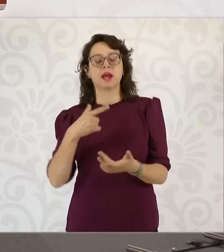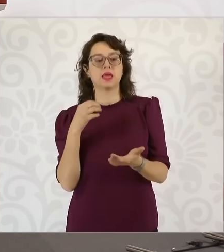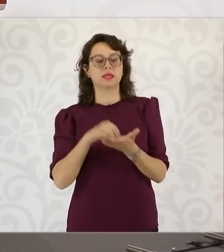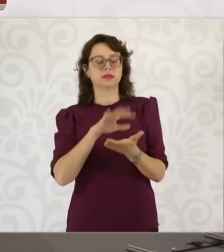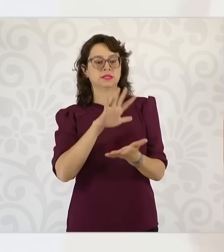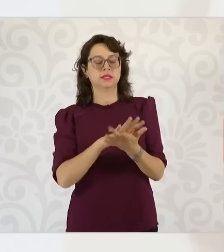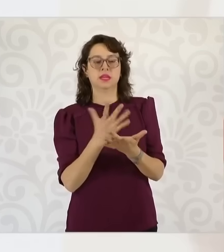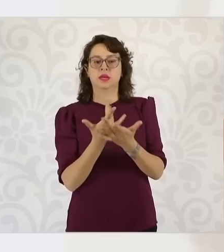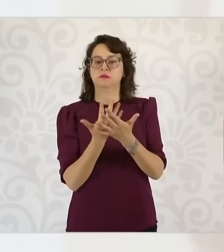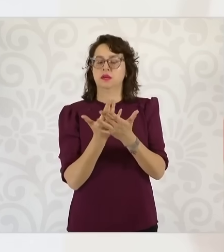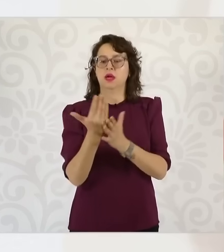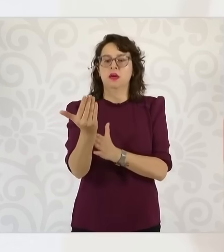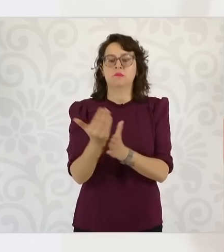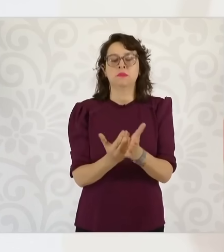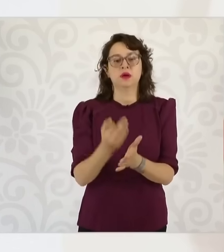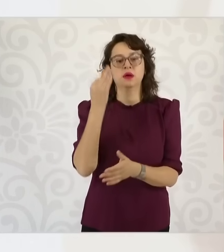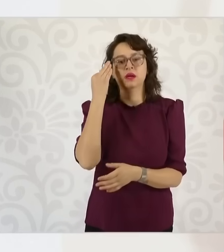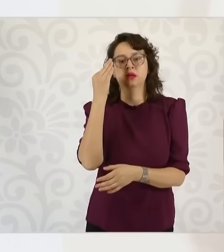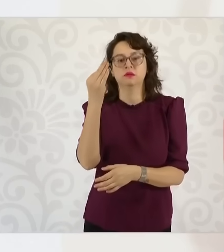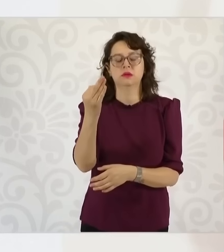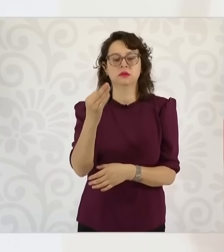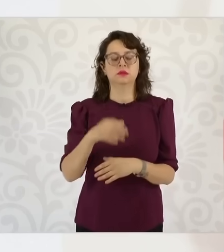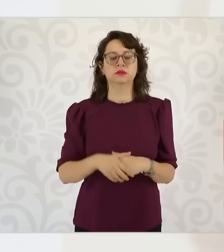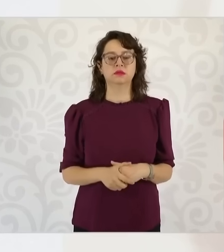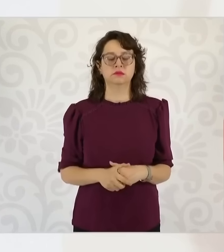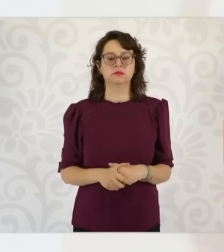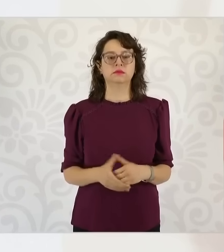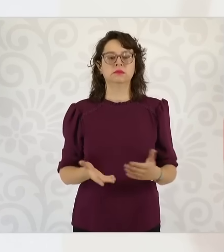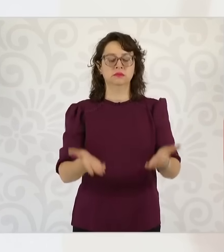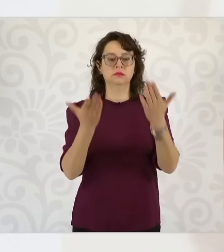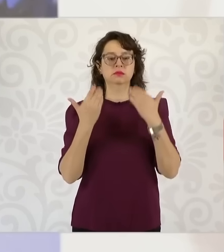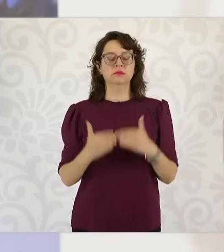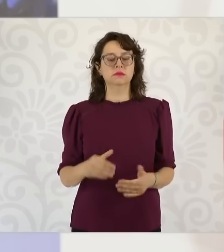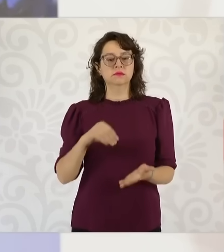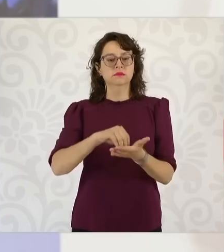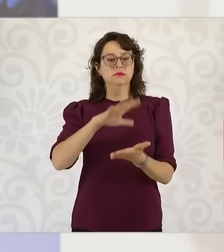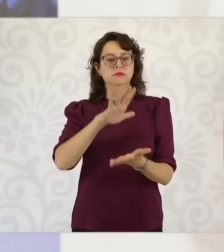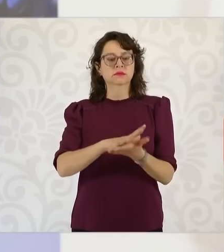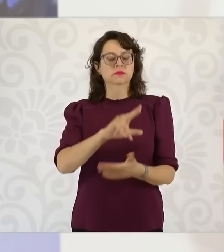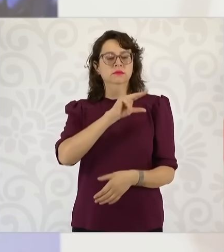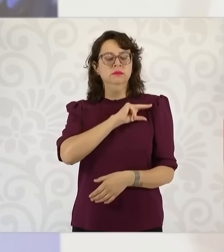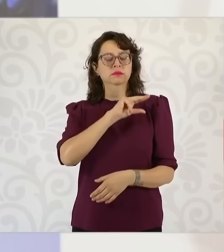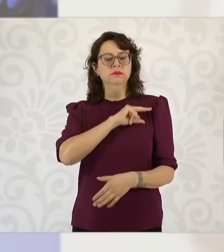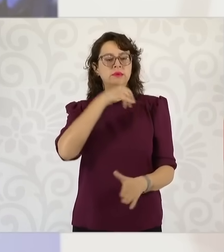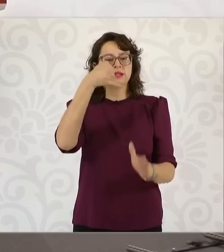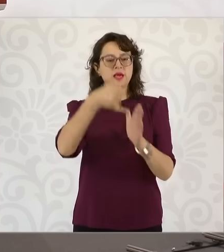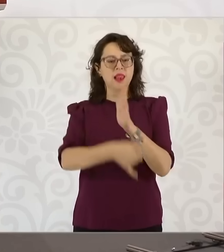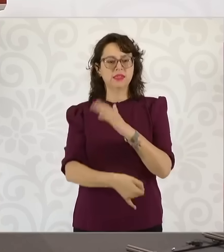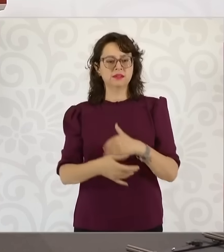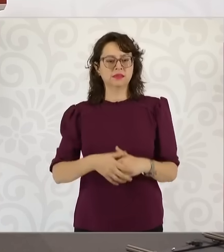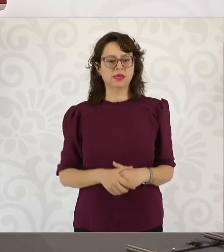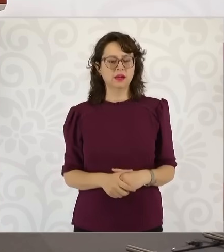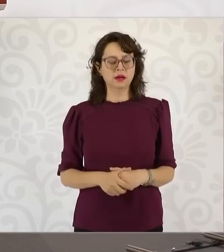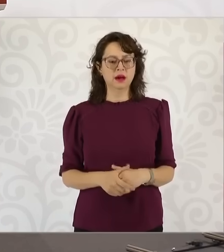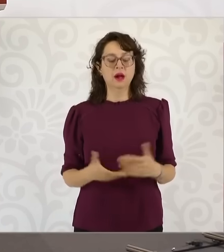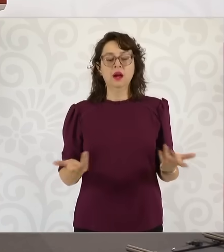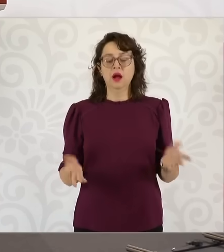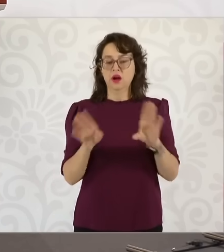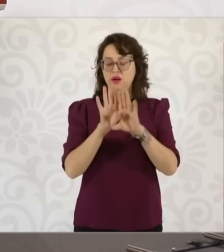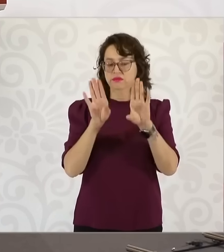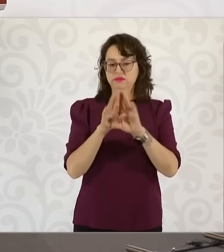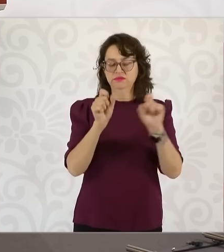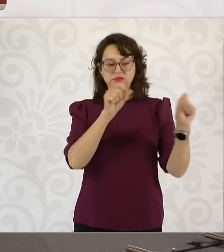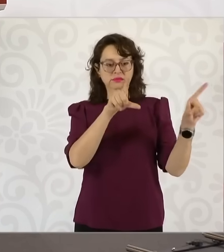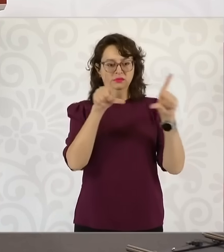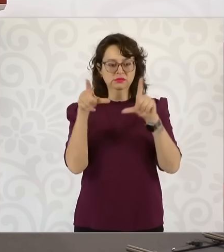el caso de las consultas de especialidad. Si podemos poner la primera, por favor. Para aumentar las consultas